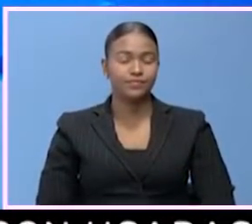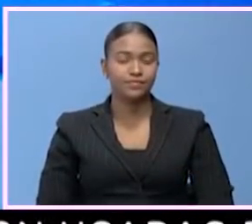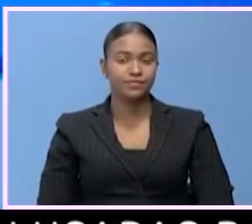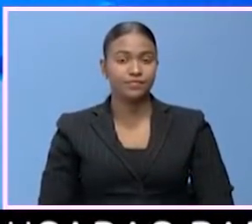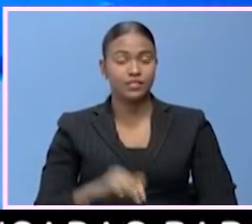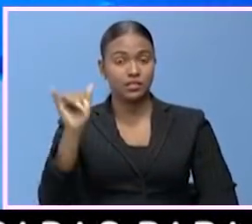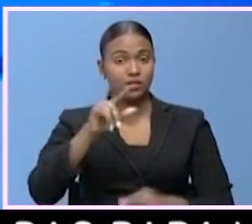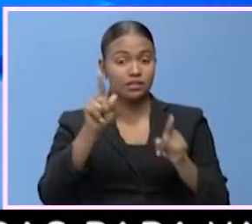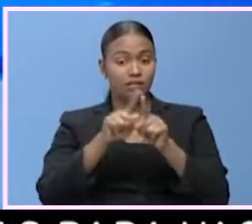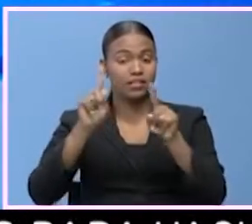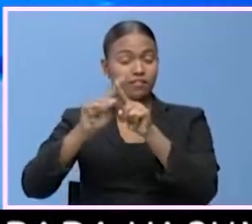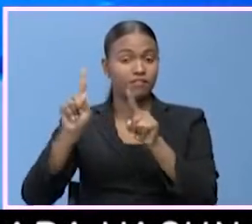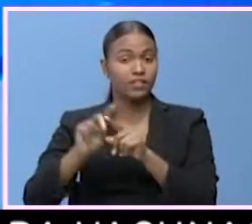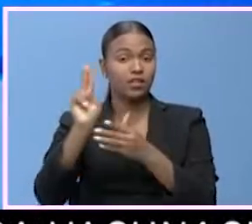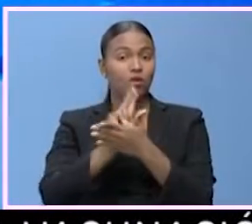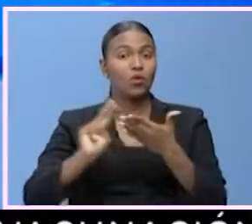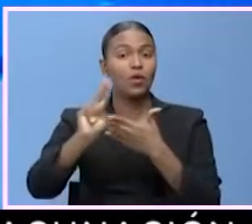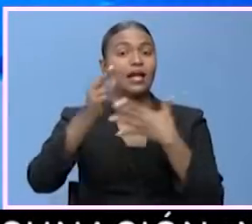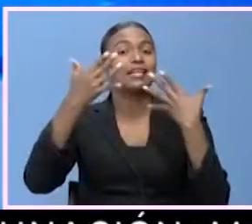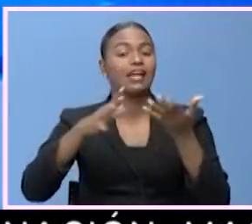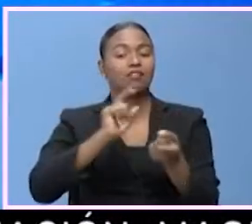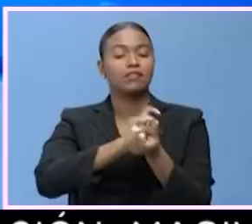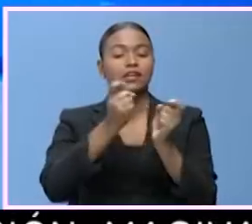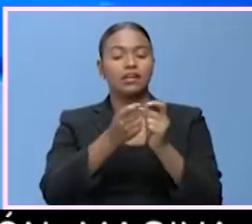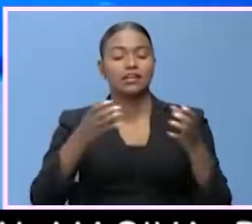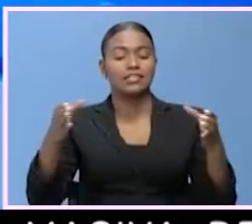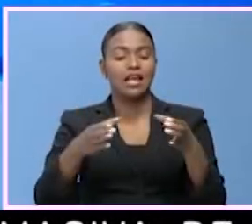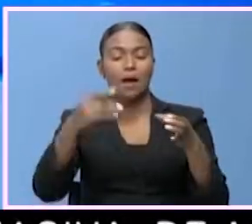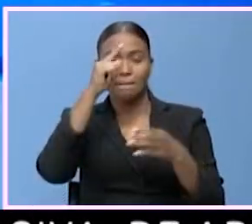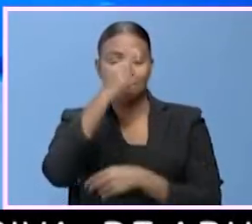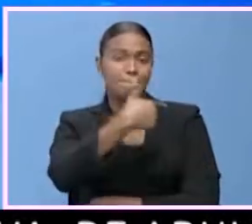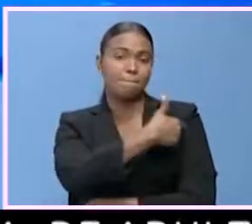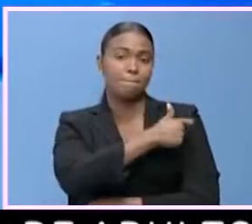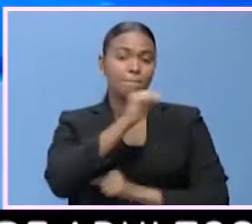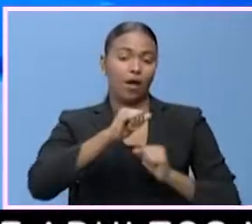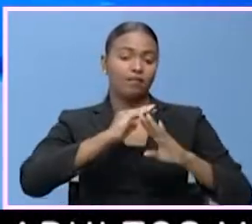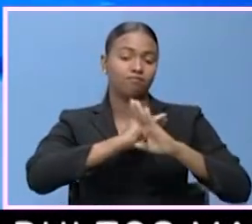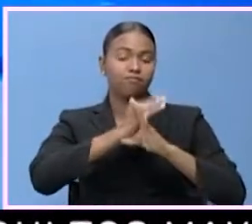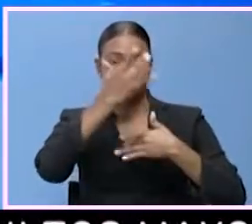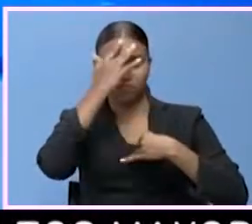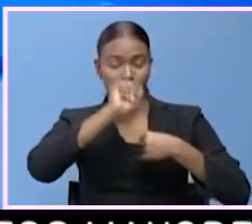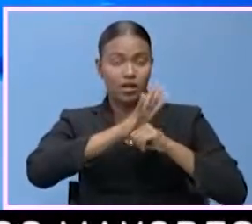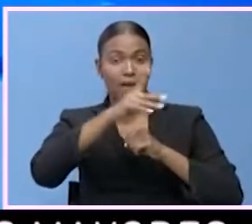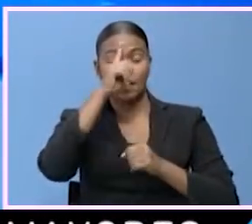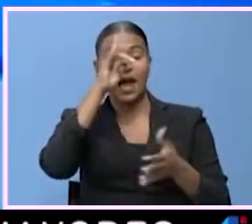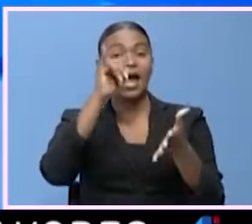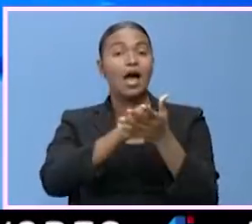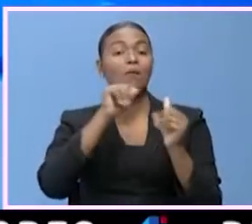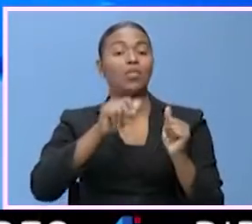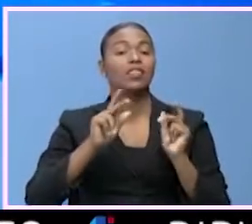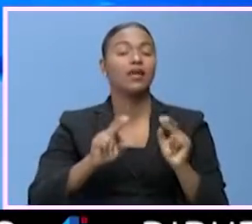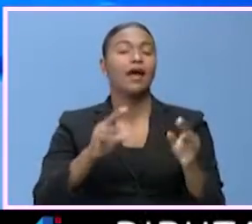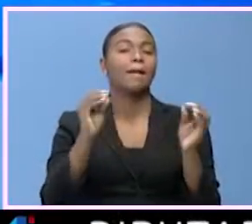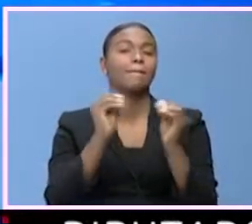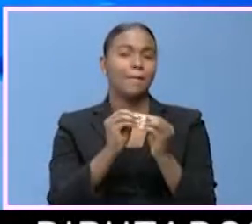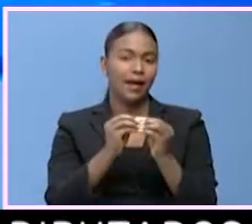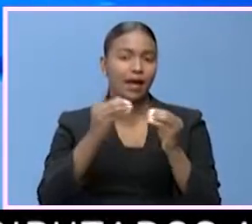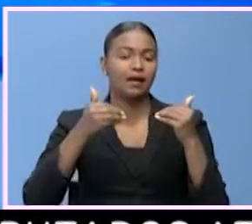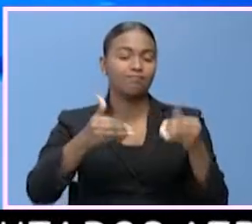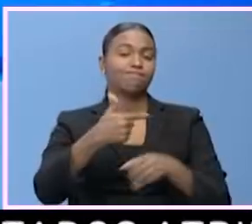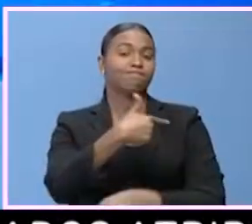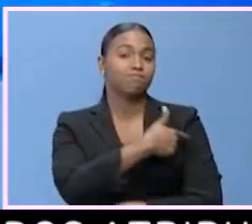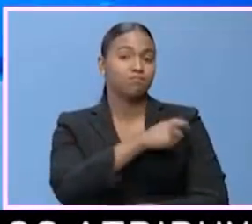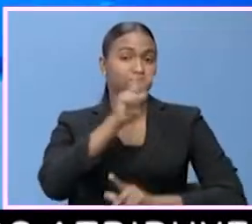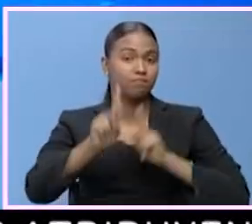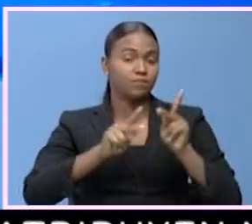Y es que además varias universidades fueron convertidas en centros de vacunación contra el COVID-19 para de esta manera agilizar el proceso de inoculación